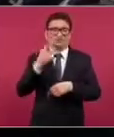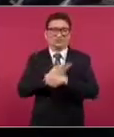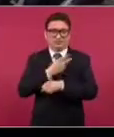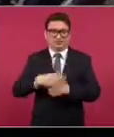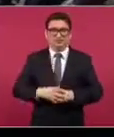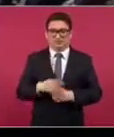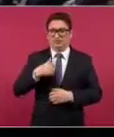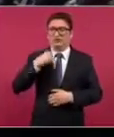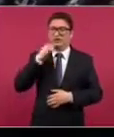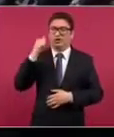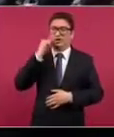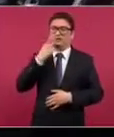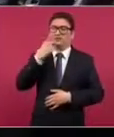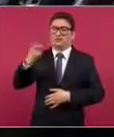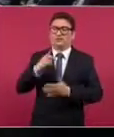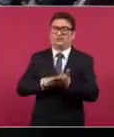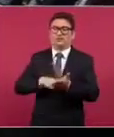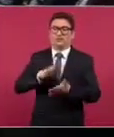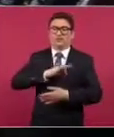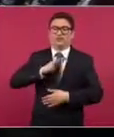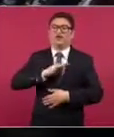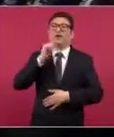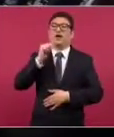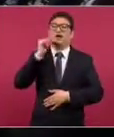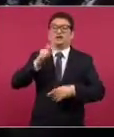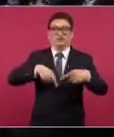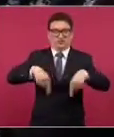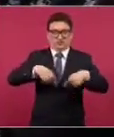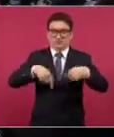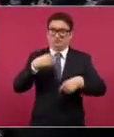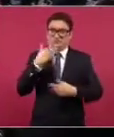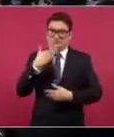Los felicité porque ayer jugaron muy bien.